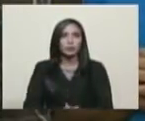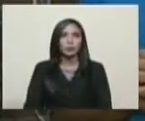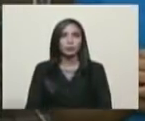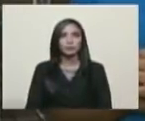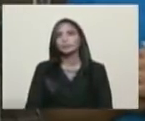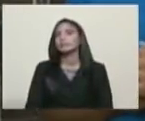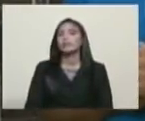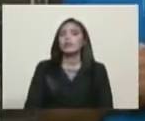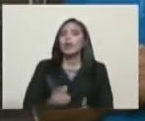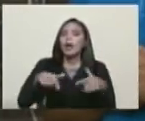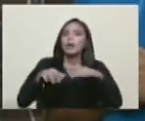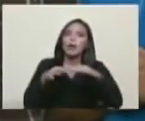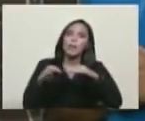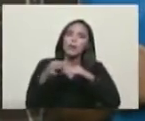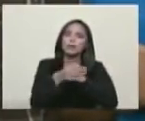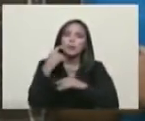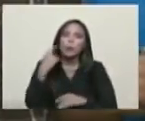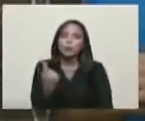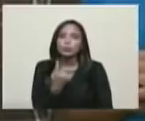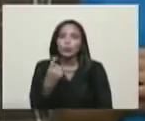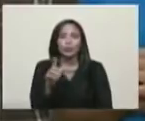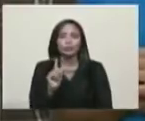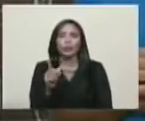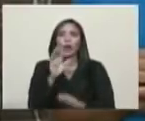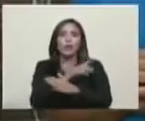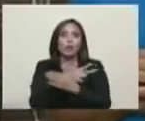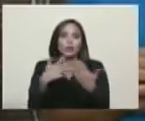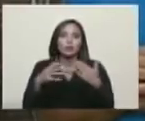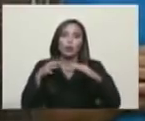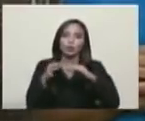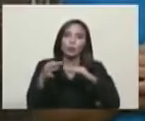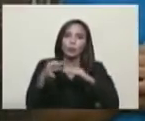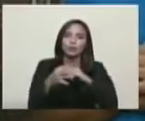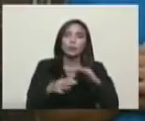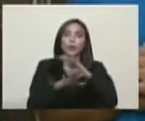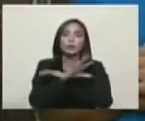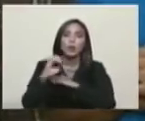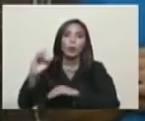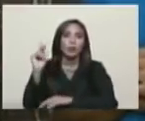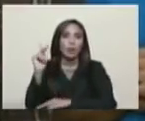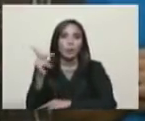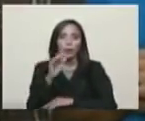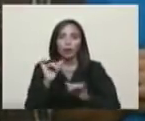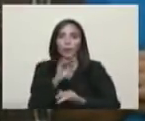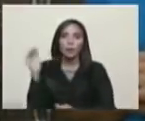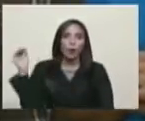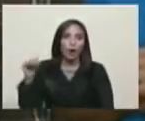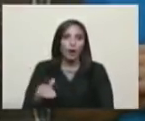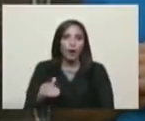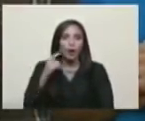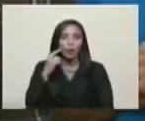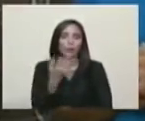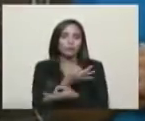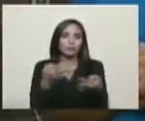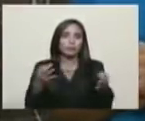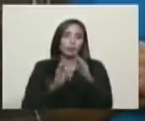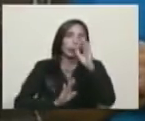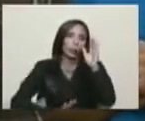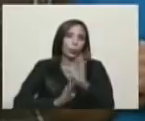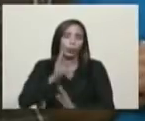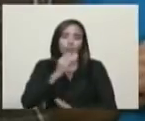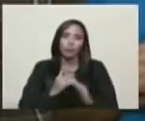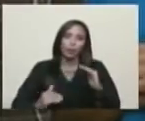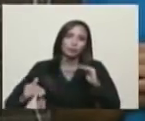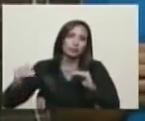acá en el municipio de Revenga, sino en los 18 municipios, en las 50 parroquias del estado de Aragua. Hay una extraordinaria potencialidad,